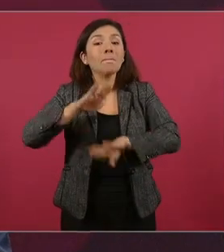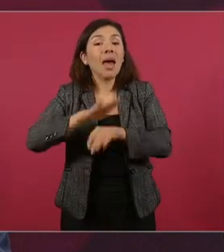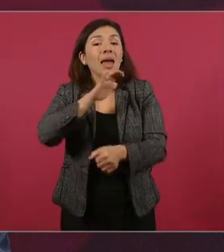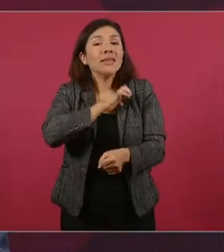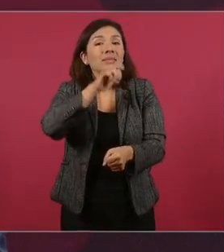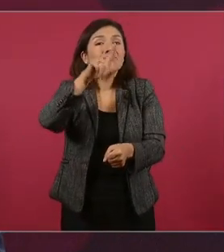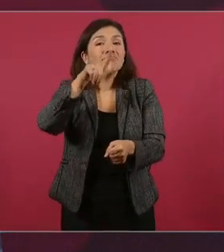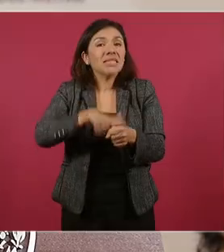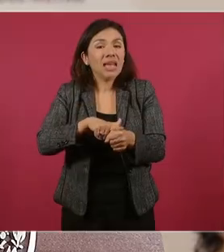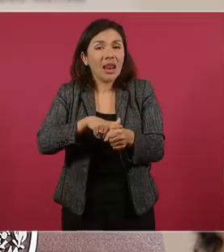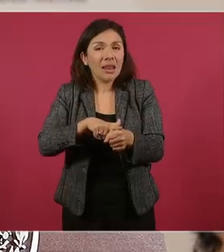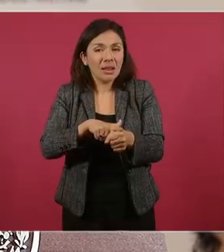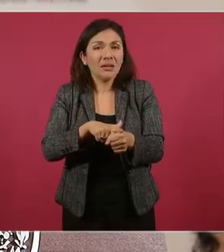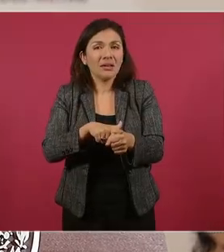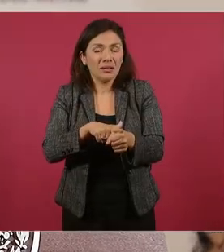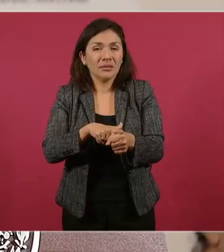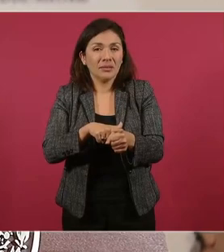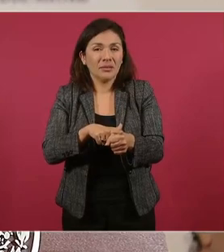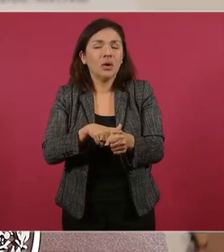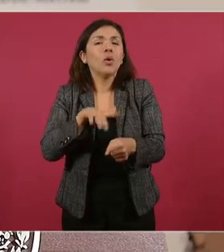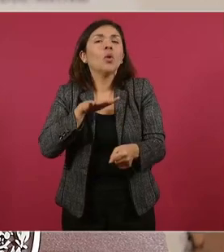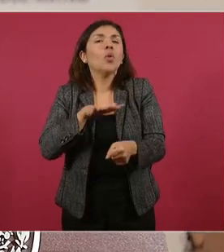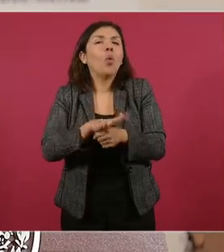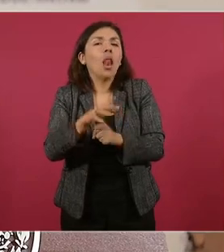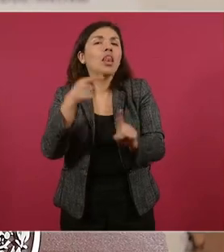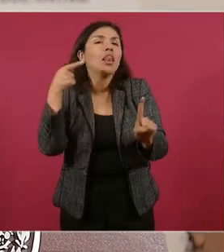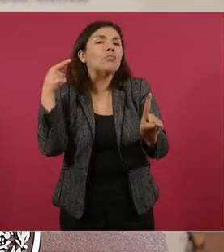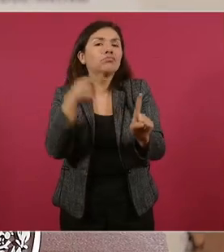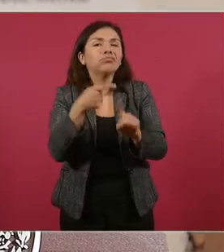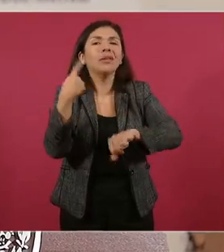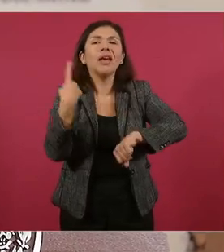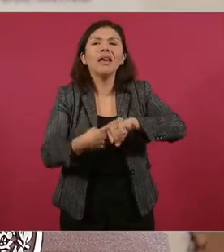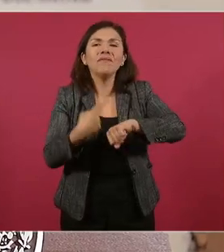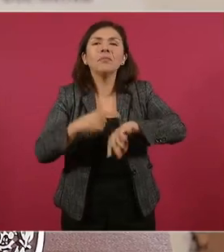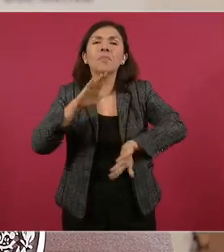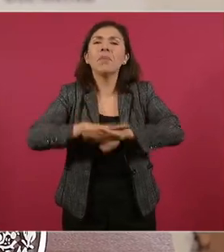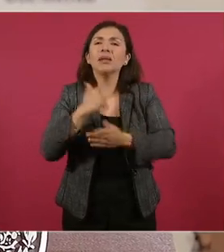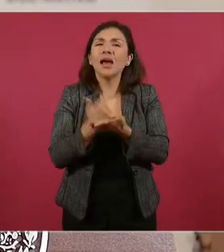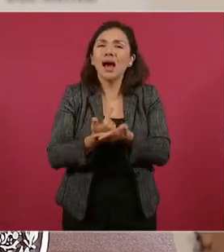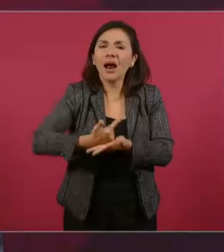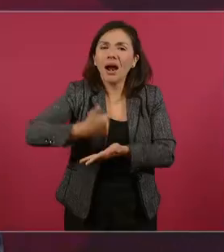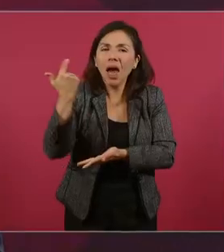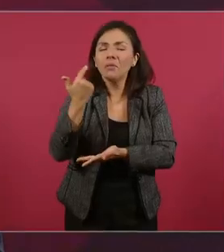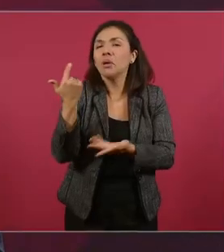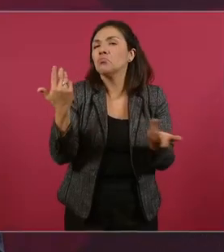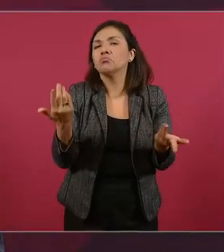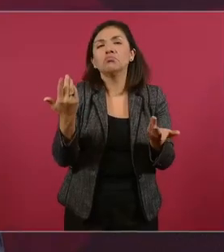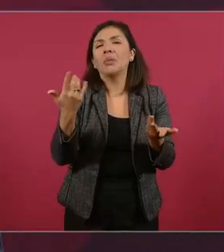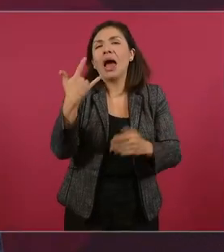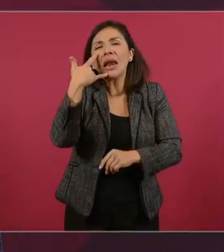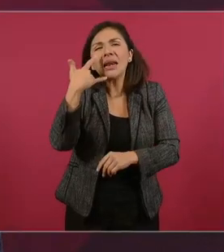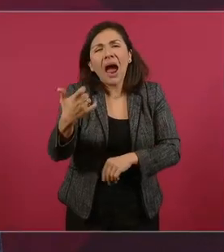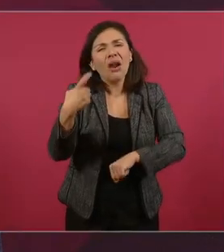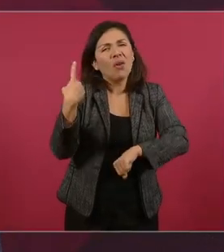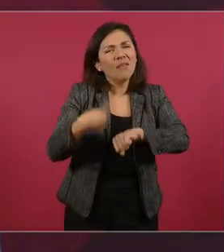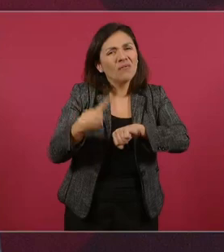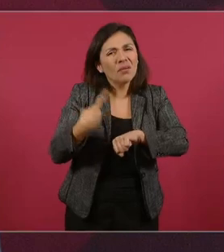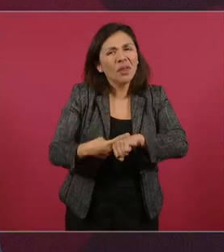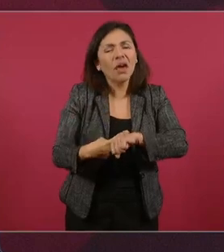especiales para enfermedades delicadas, vamos a decir raras.